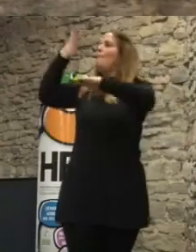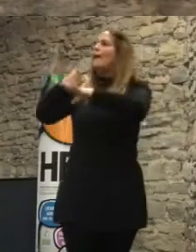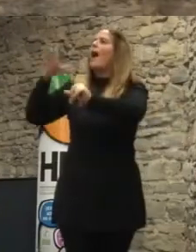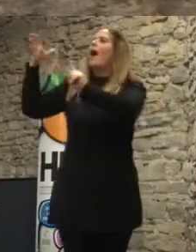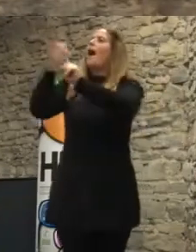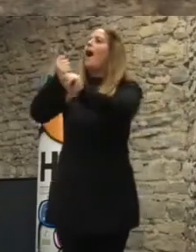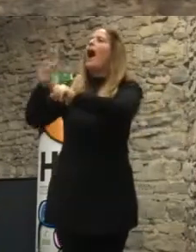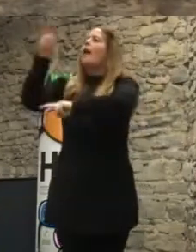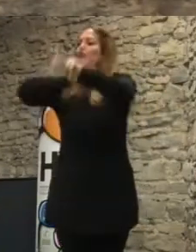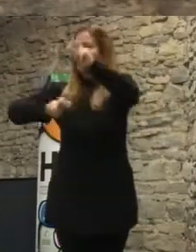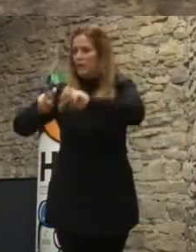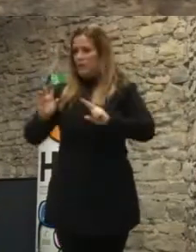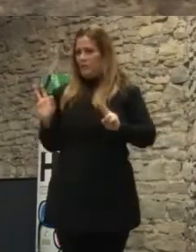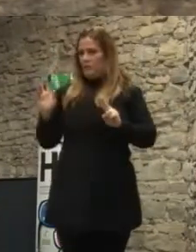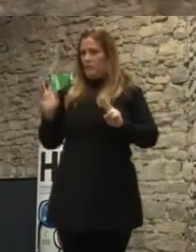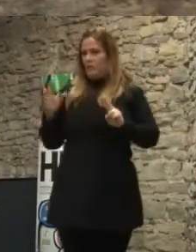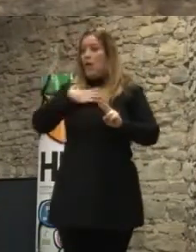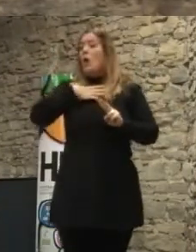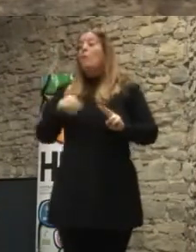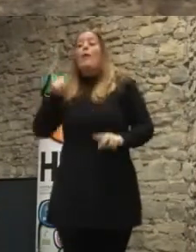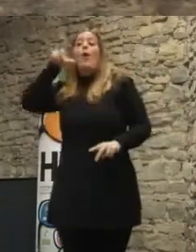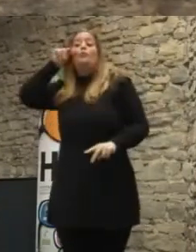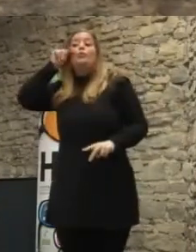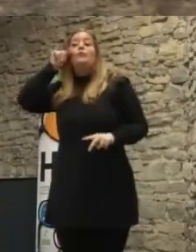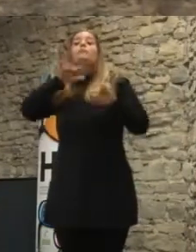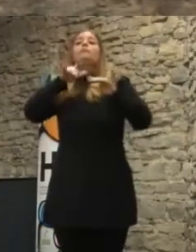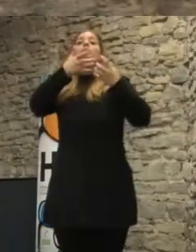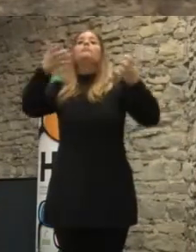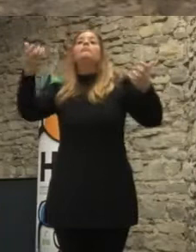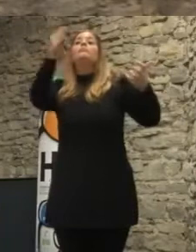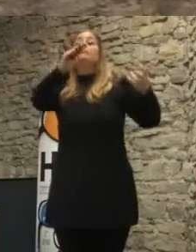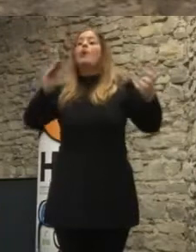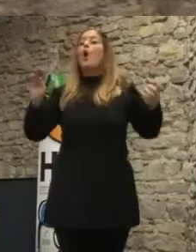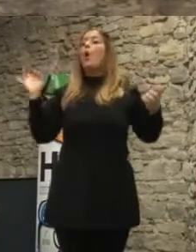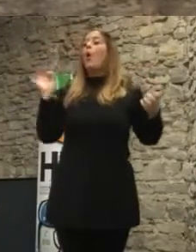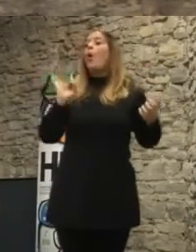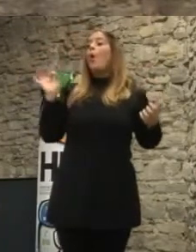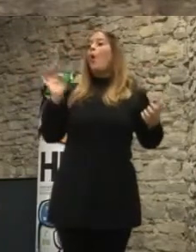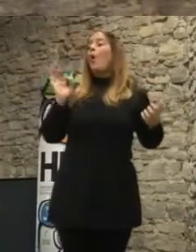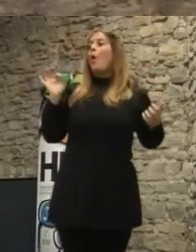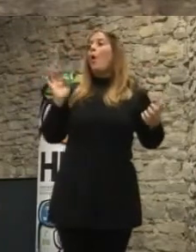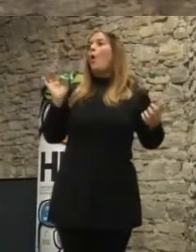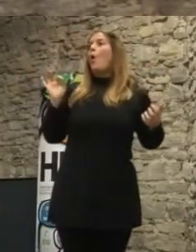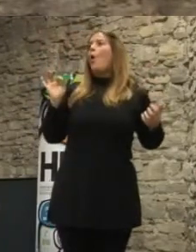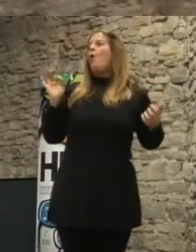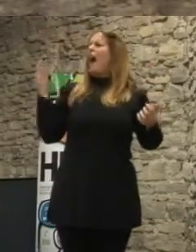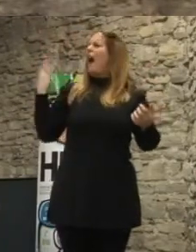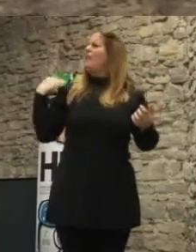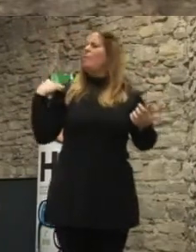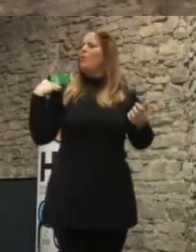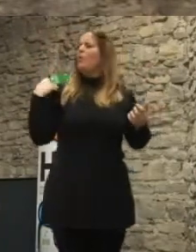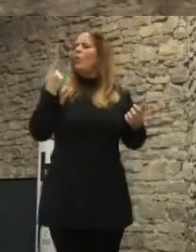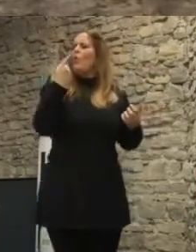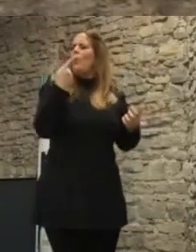buscar puede ser salir con un tuit o salir con un... A mí me explicaban de un